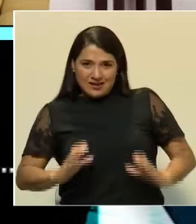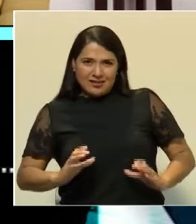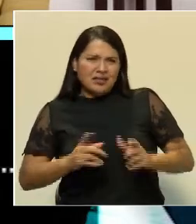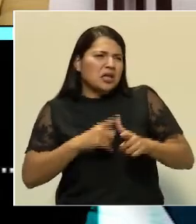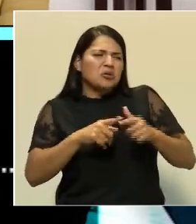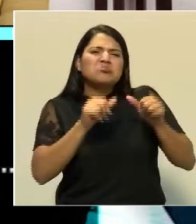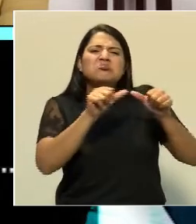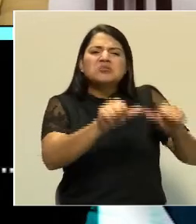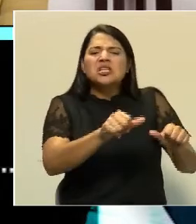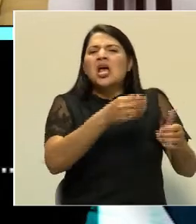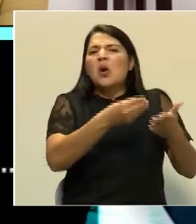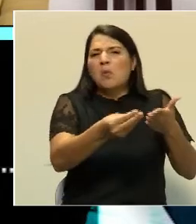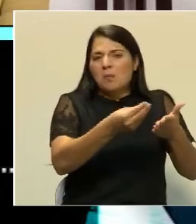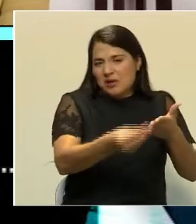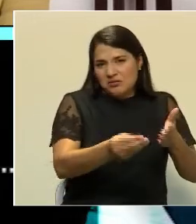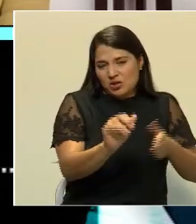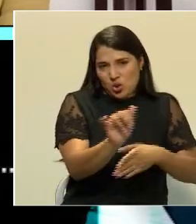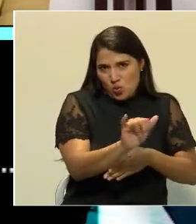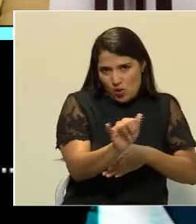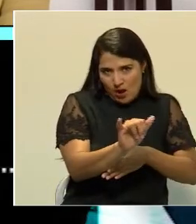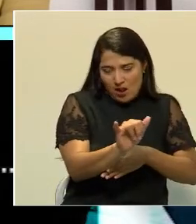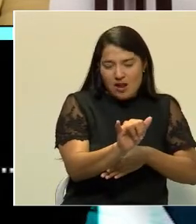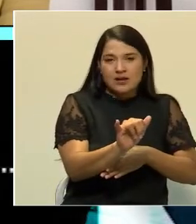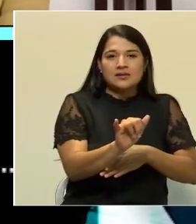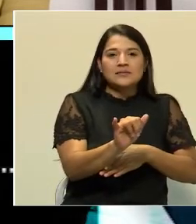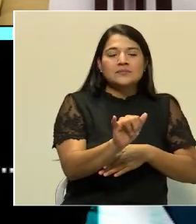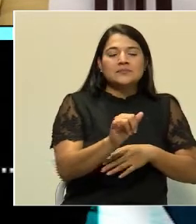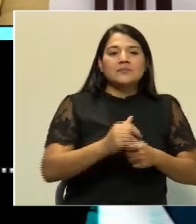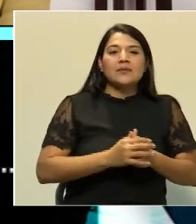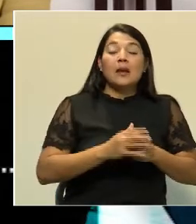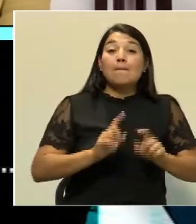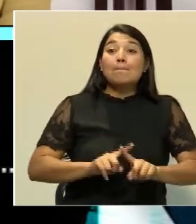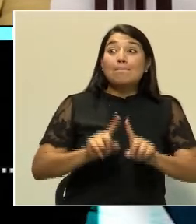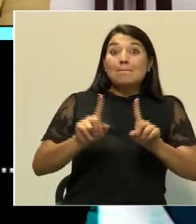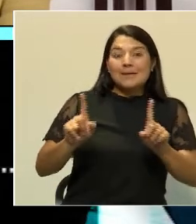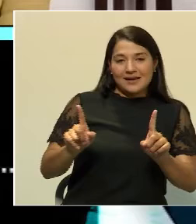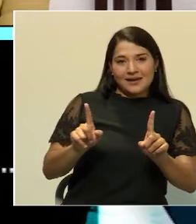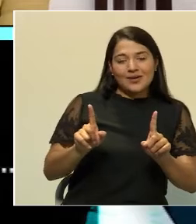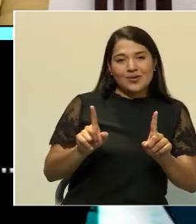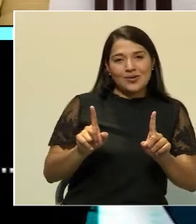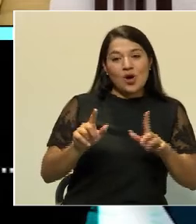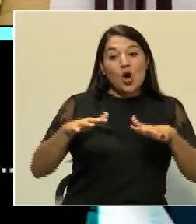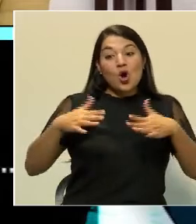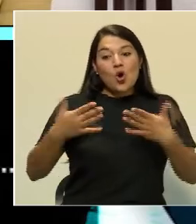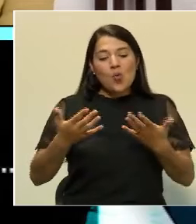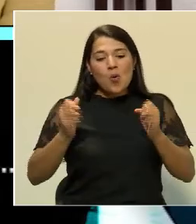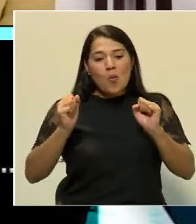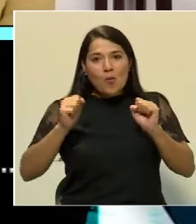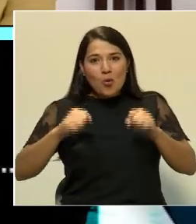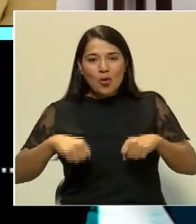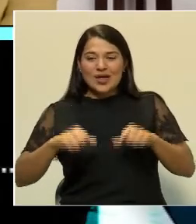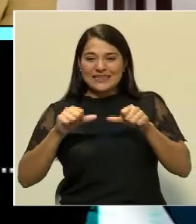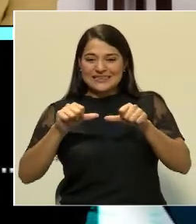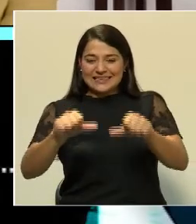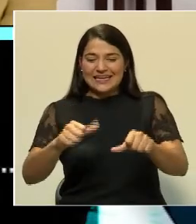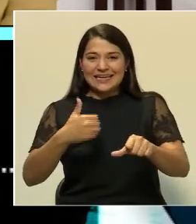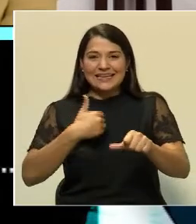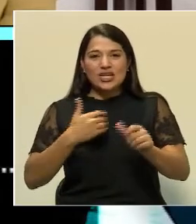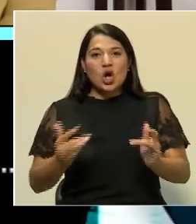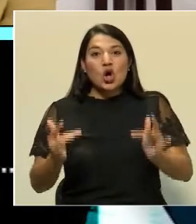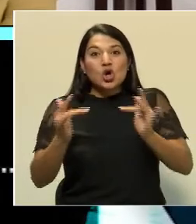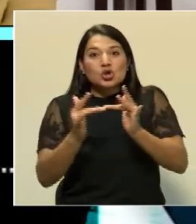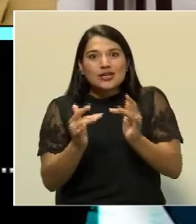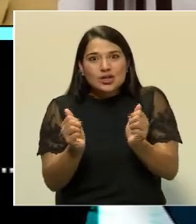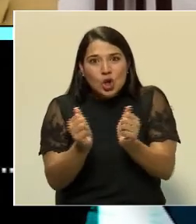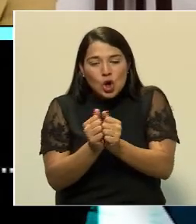artista, mantiene eso. Esa intención de compra. El tema es cómo mantener la conexión con